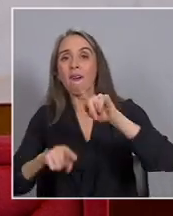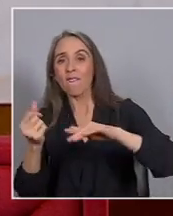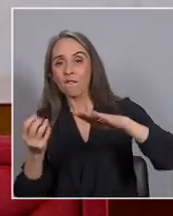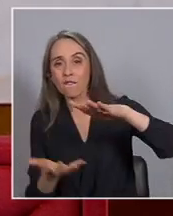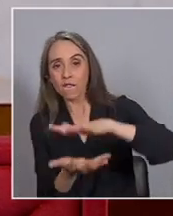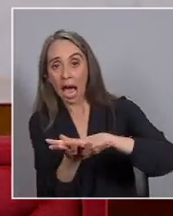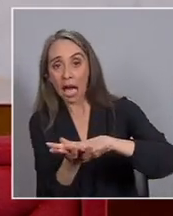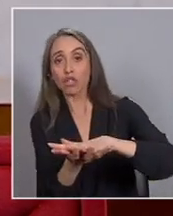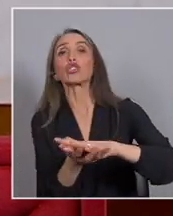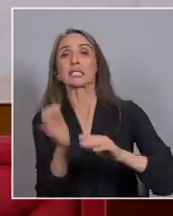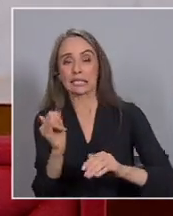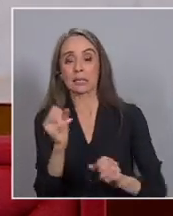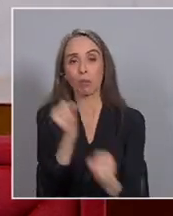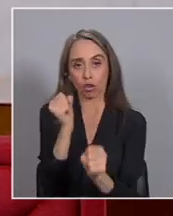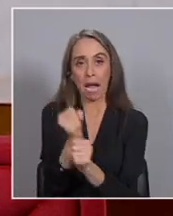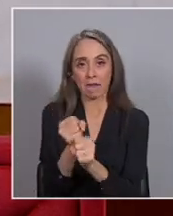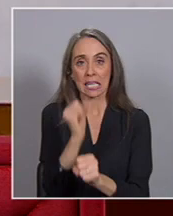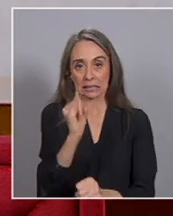las manos.